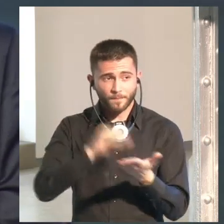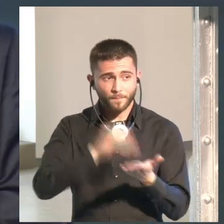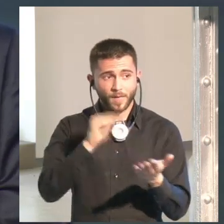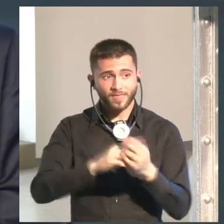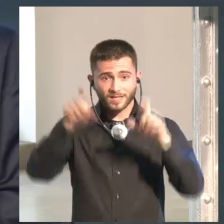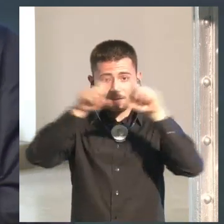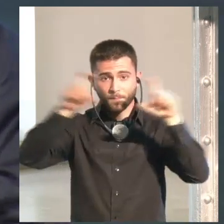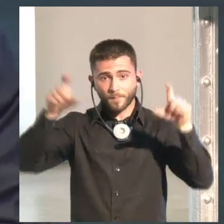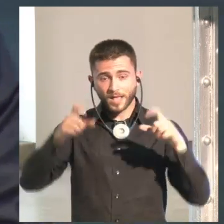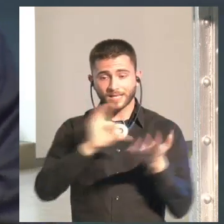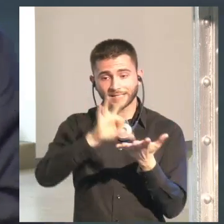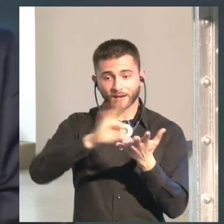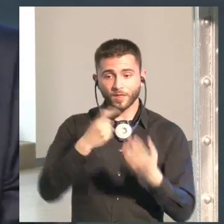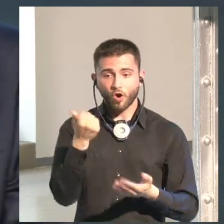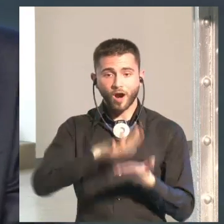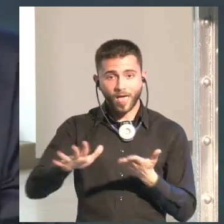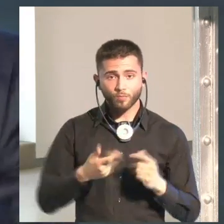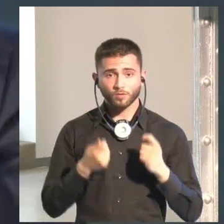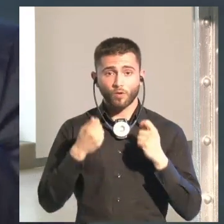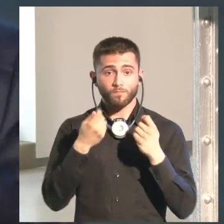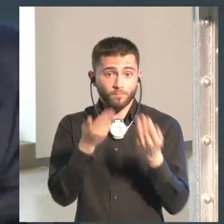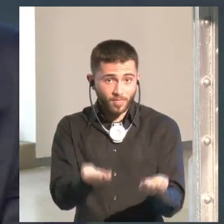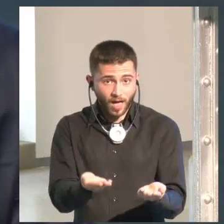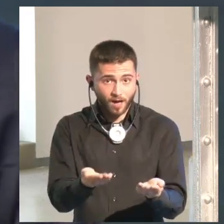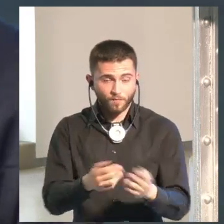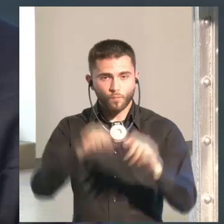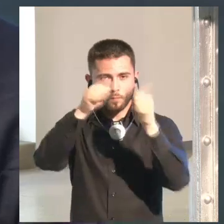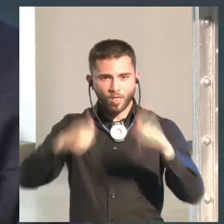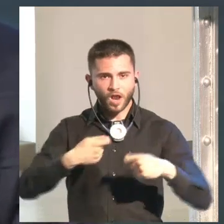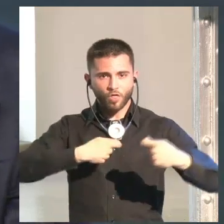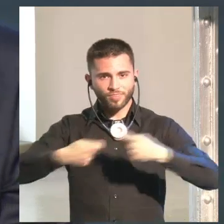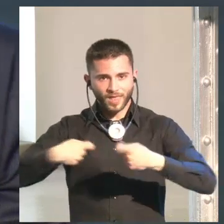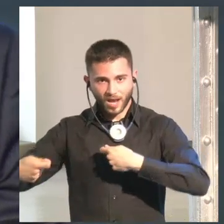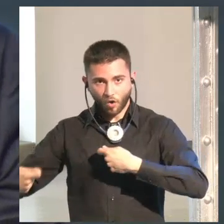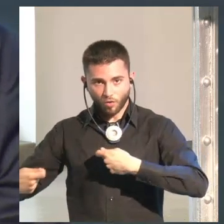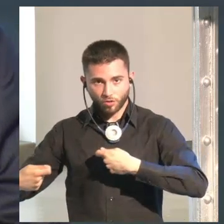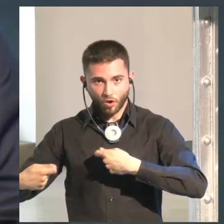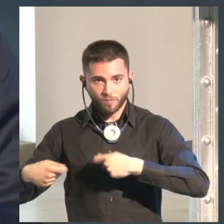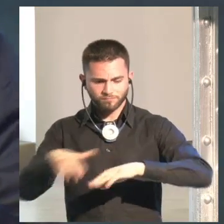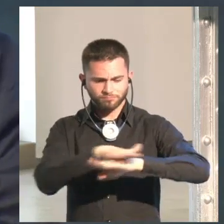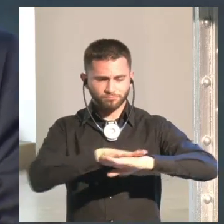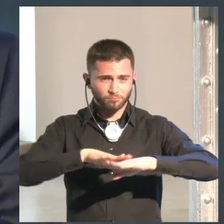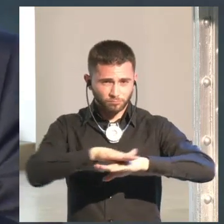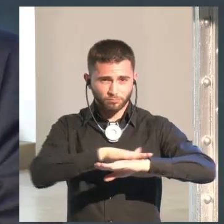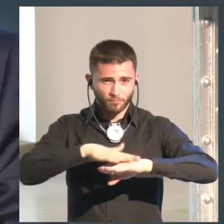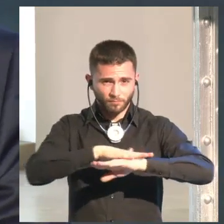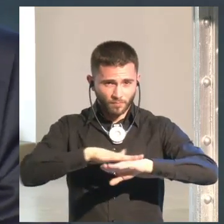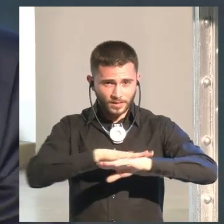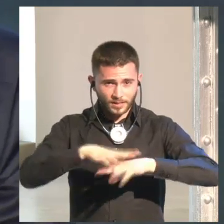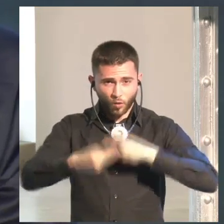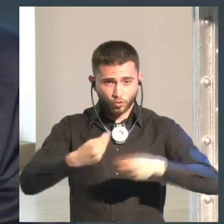ofrece un servicio en teoría gratuito tiene un modelo de negocios montado sobre la base del